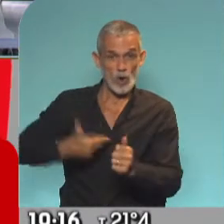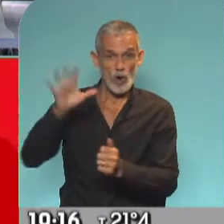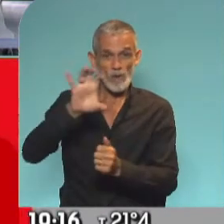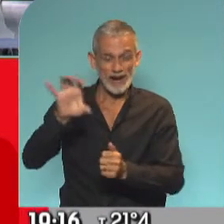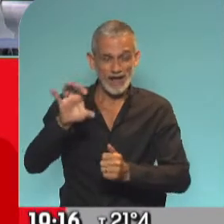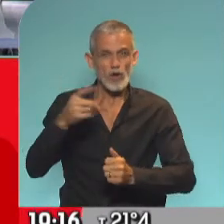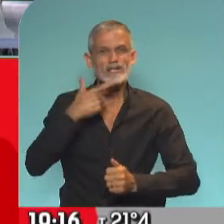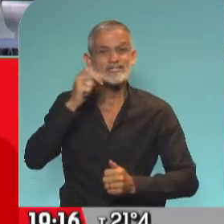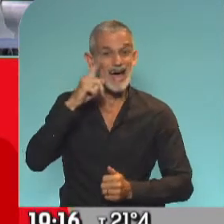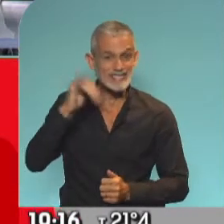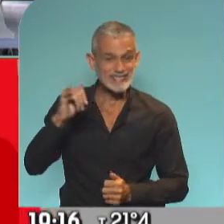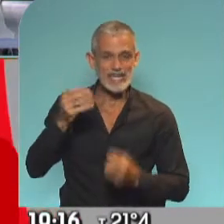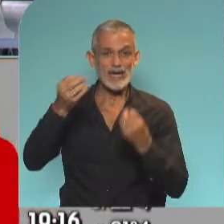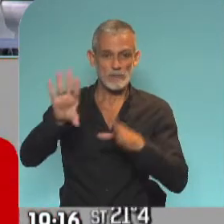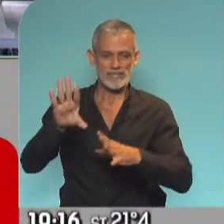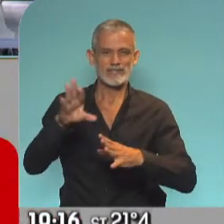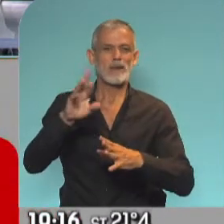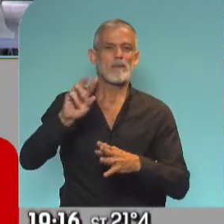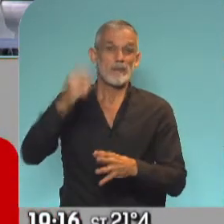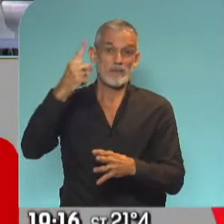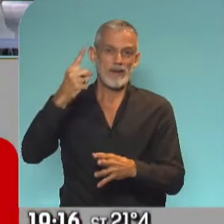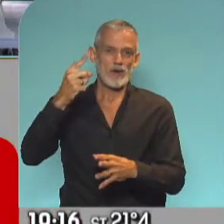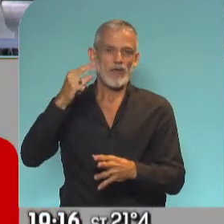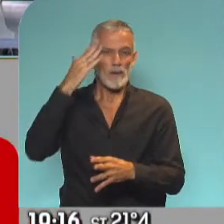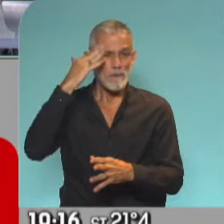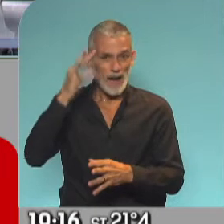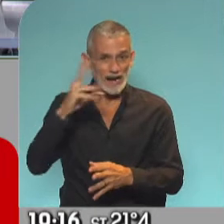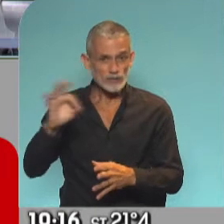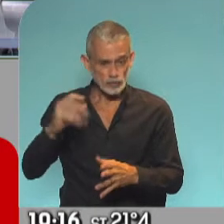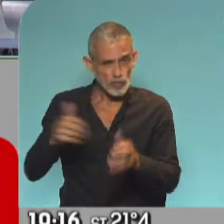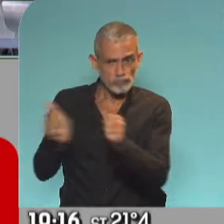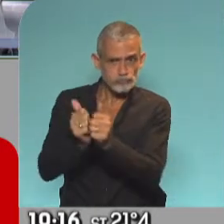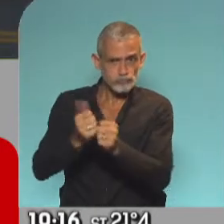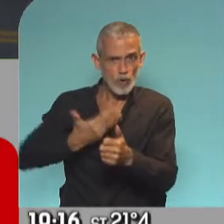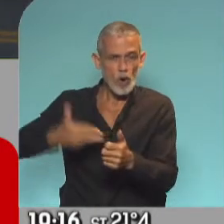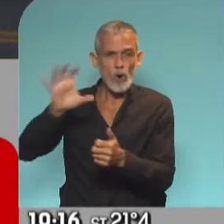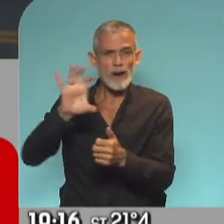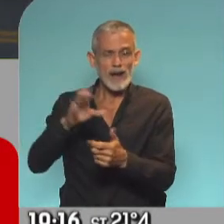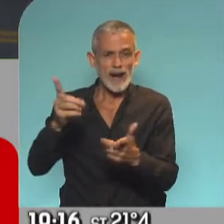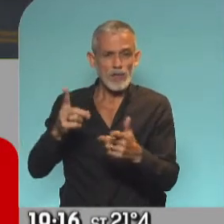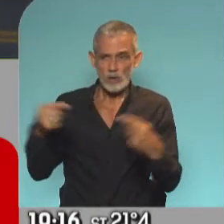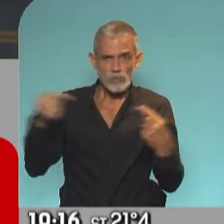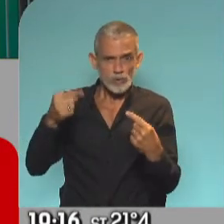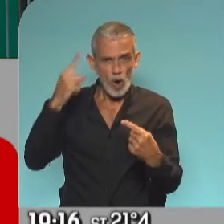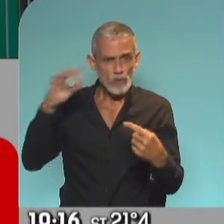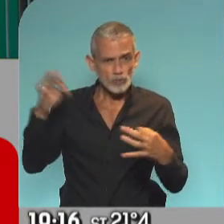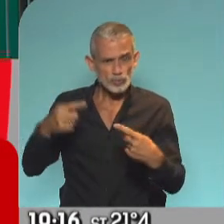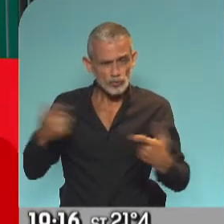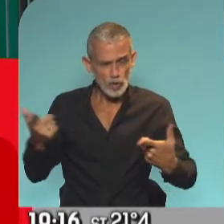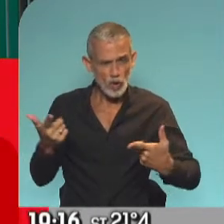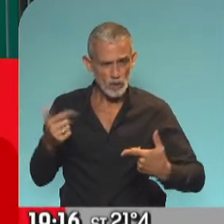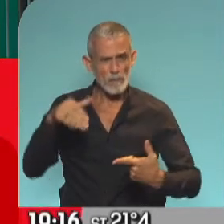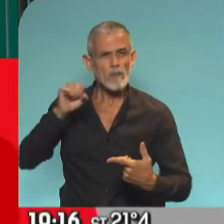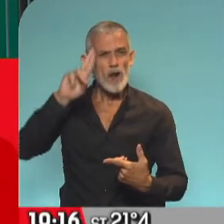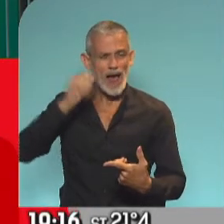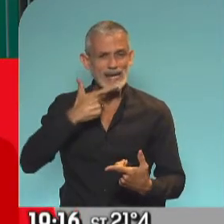Sainz el inicio de las clases el 1 de marzo. Estuve con el gobernador de una fuerza política opositora, ¿no? El gobernador